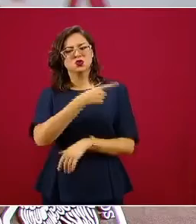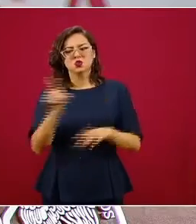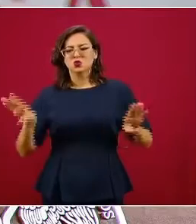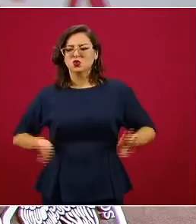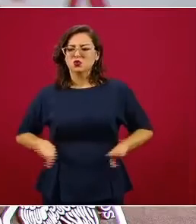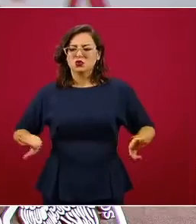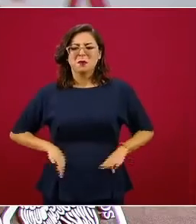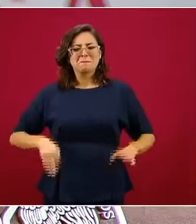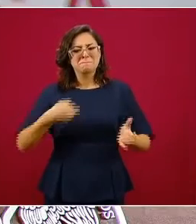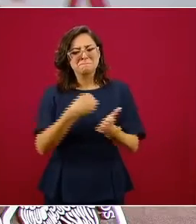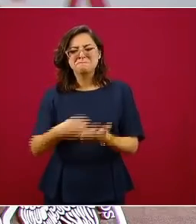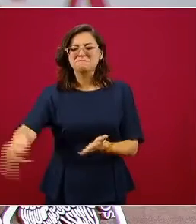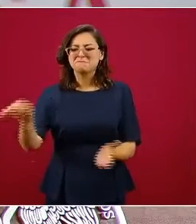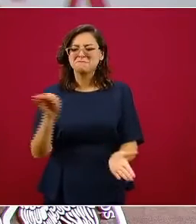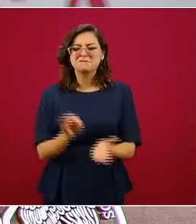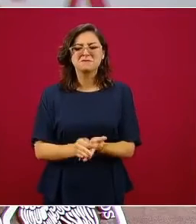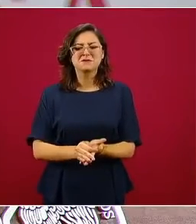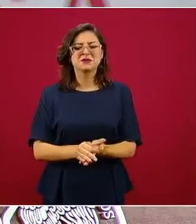haciendo,